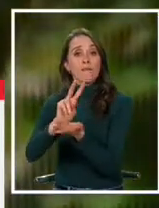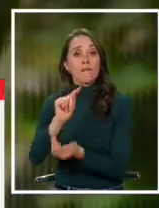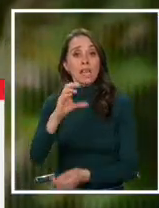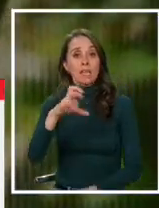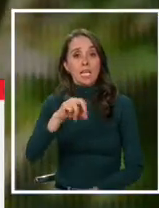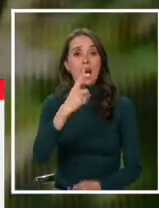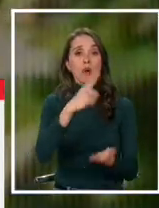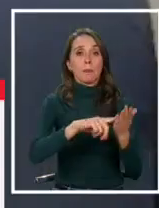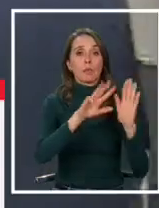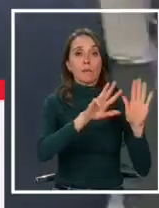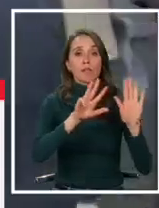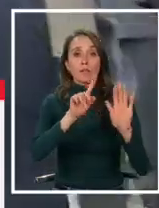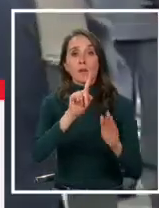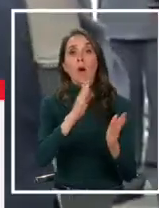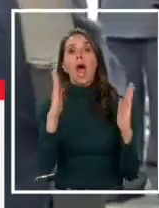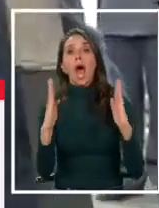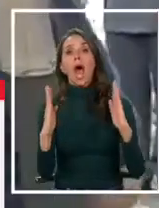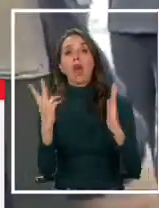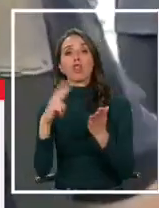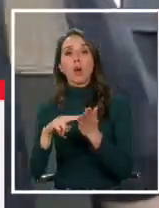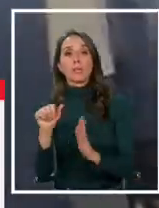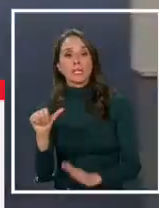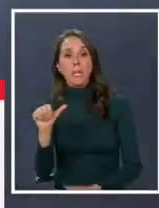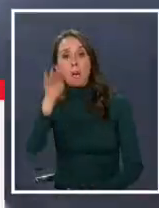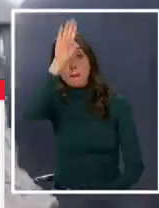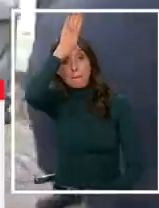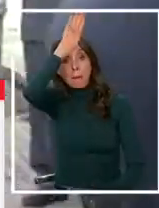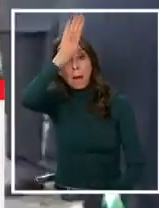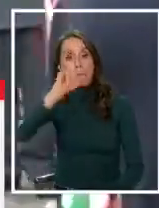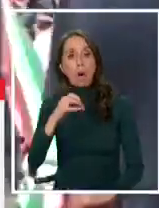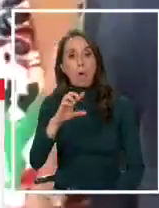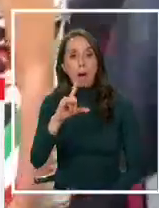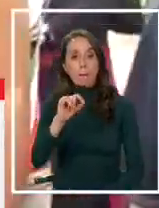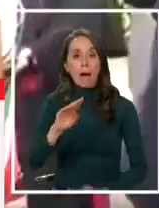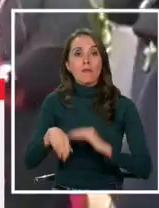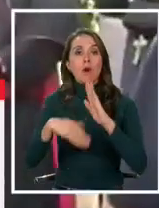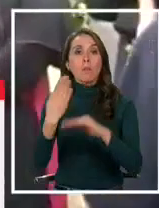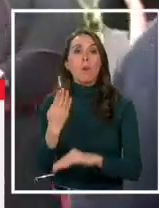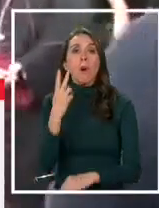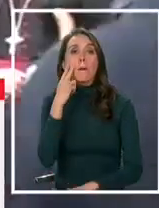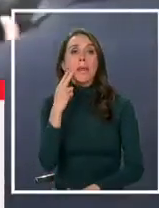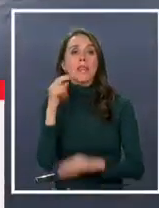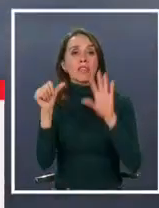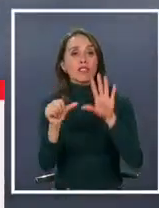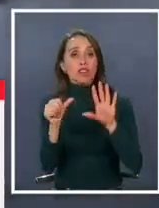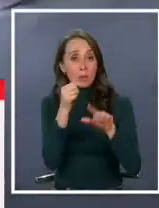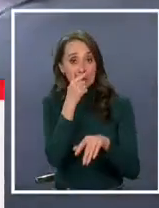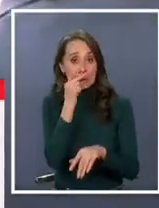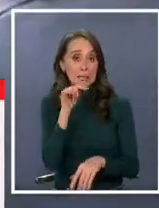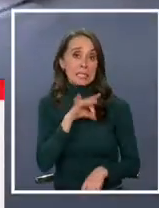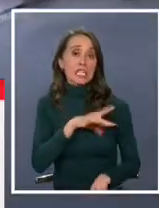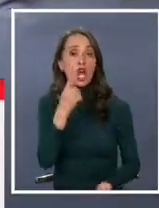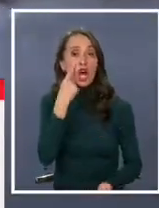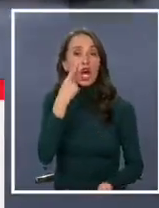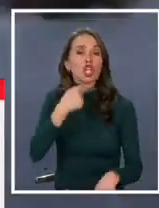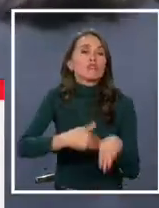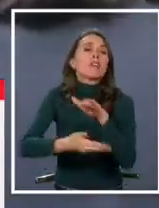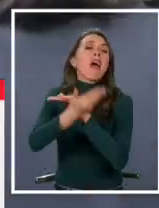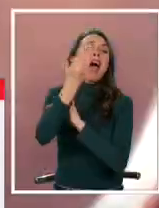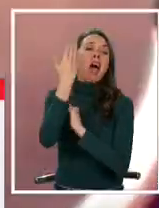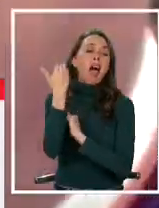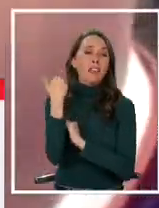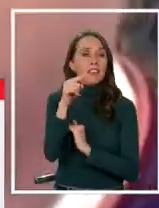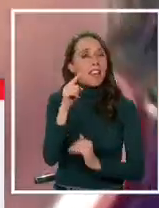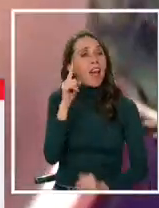1991 y 2006 Durante los papados de Juan Pablo II y Benedicto 16 sin embargo en Chile era conocido desde mucho antes